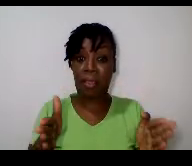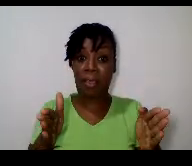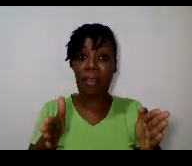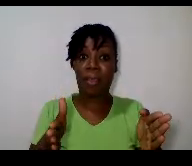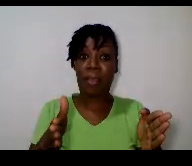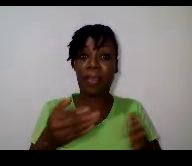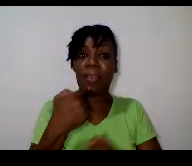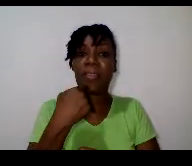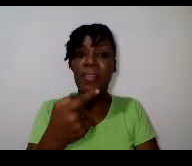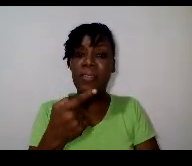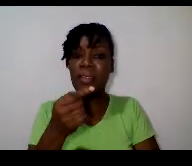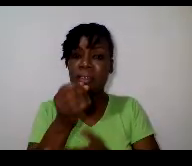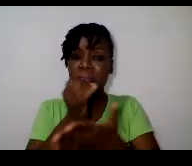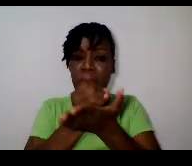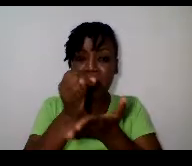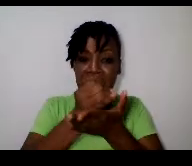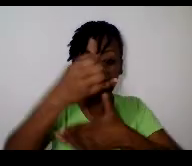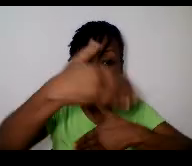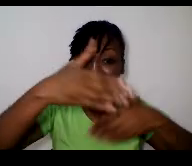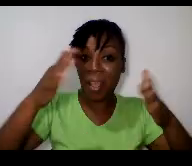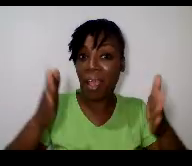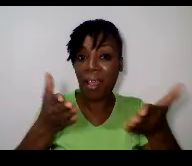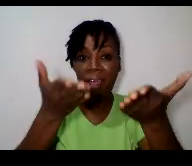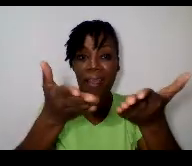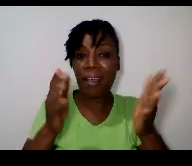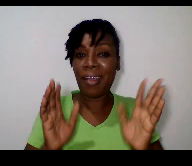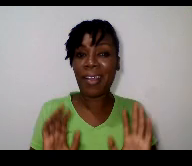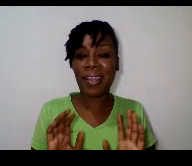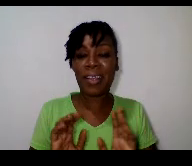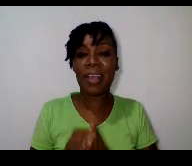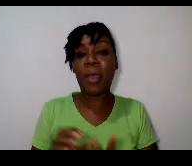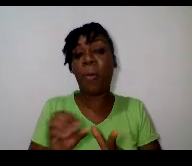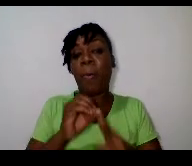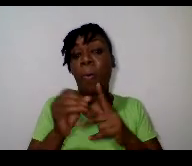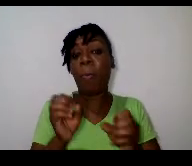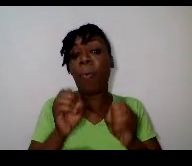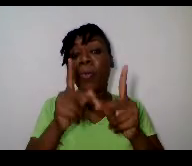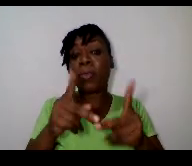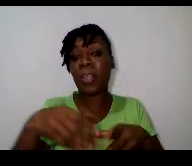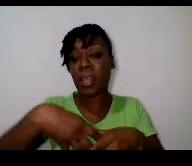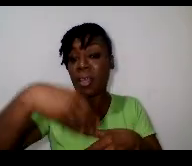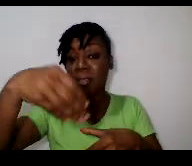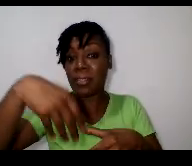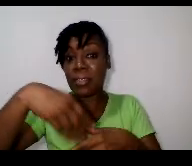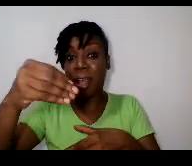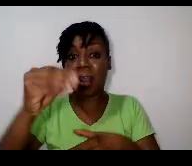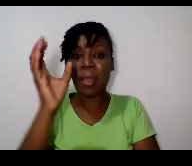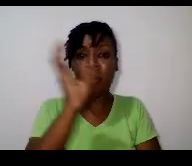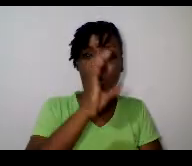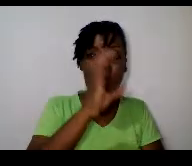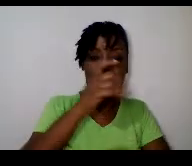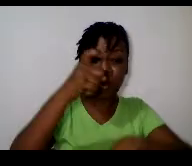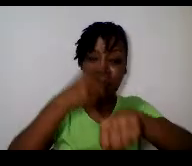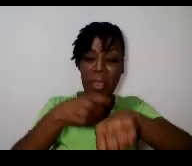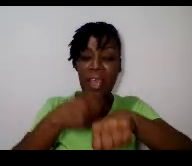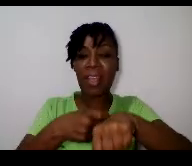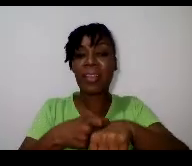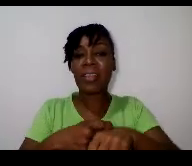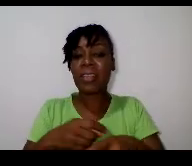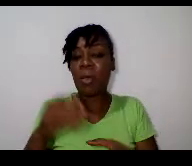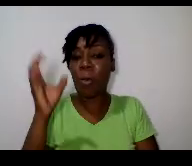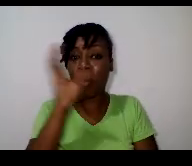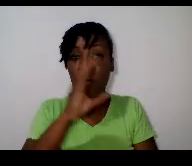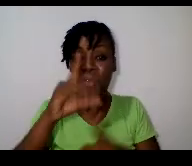permitirles que exploren con esa caja, como permitirles que salgan y que recojan piedritas, que recojan hojitas, que